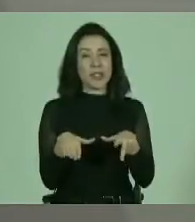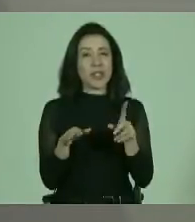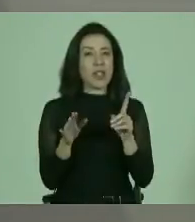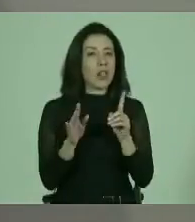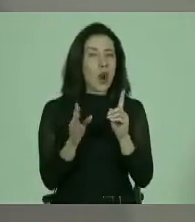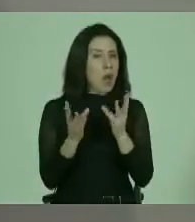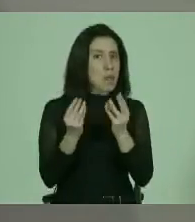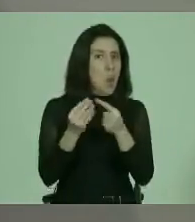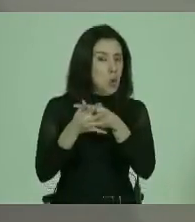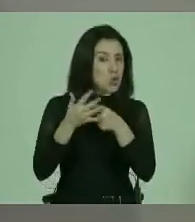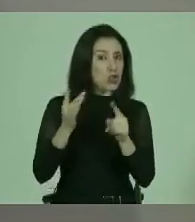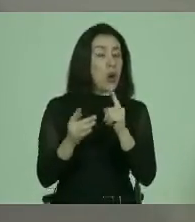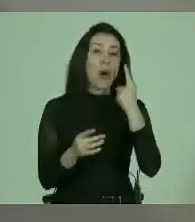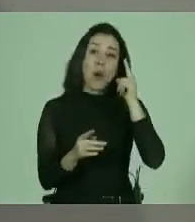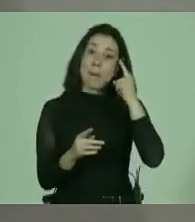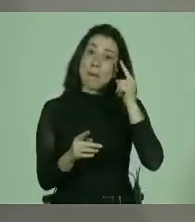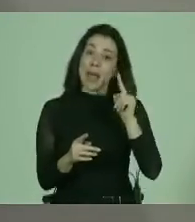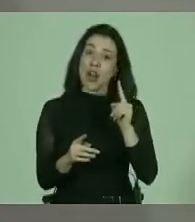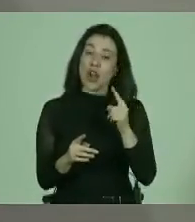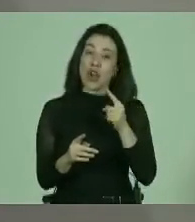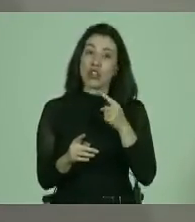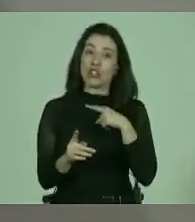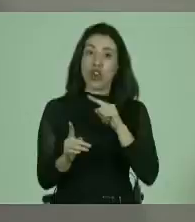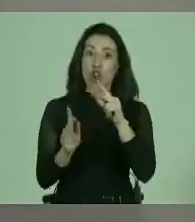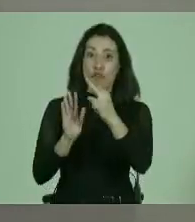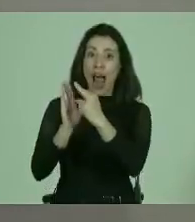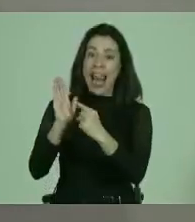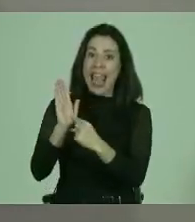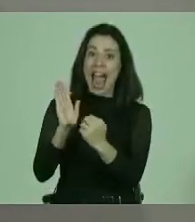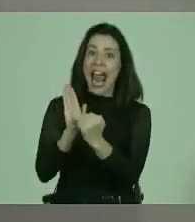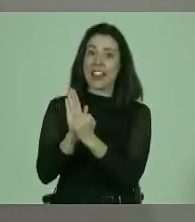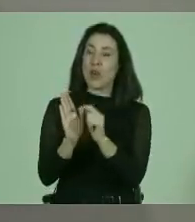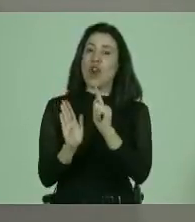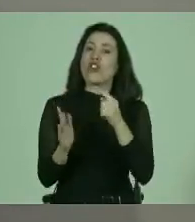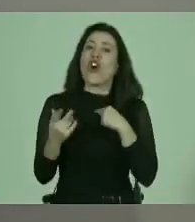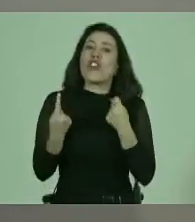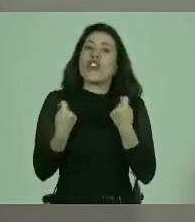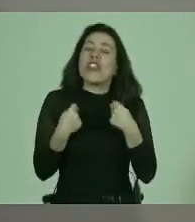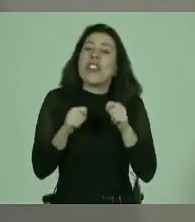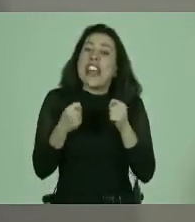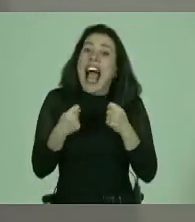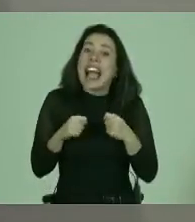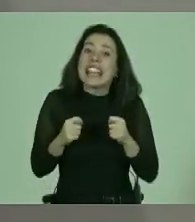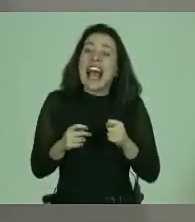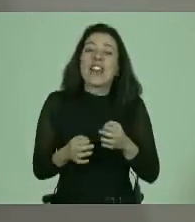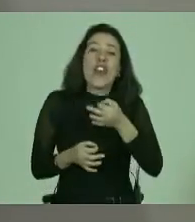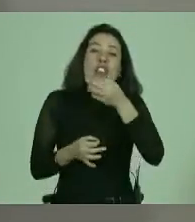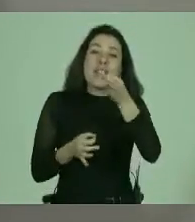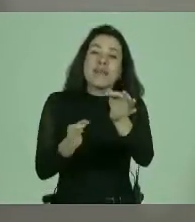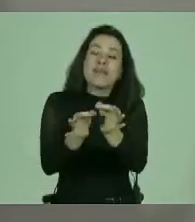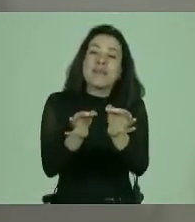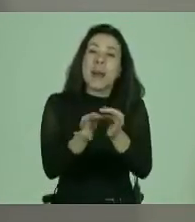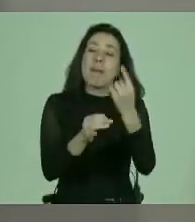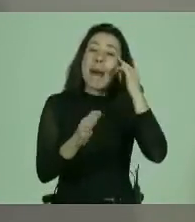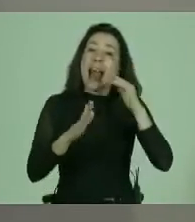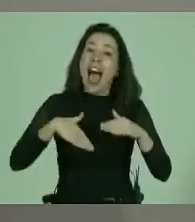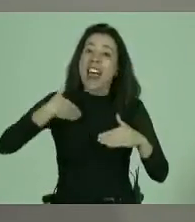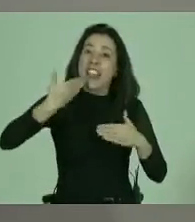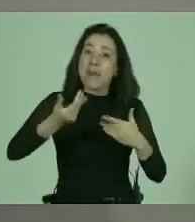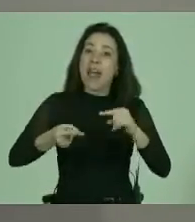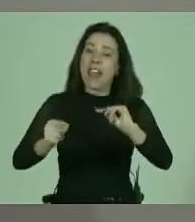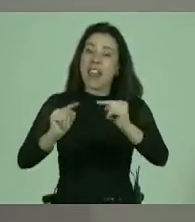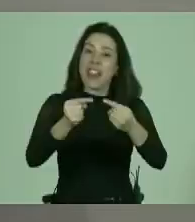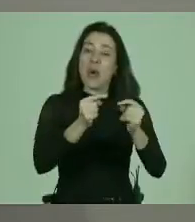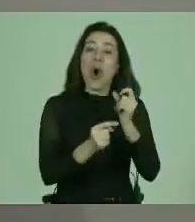muchos más 100 de todas maneras no les estoy leyendo el artículo les estoy intentando colocar sobre la mesa para la posterior discusión